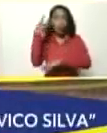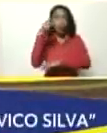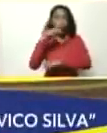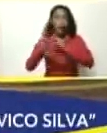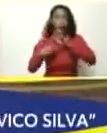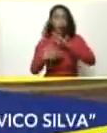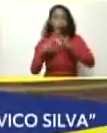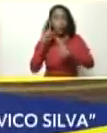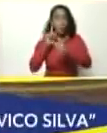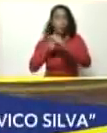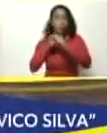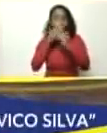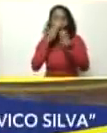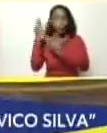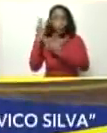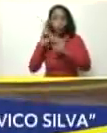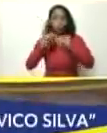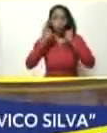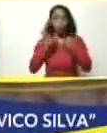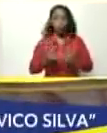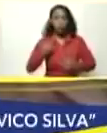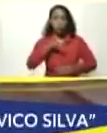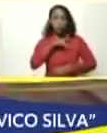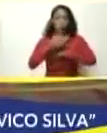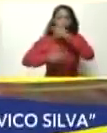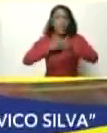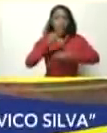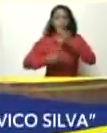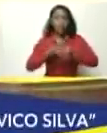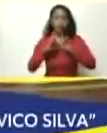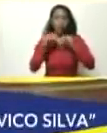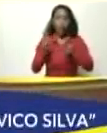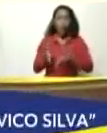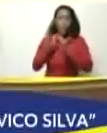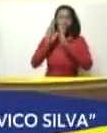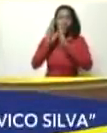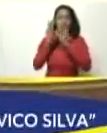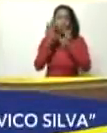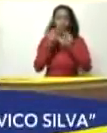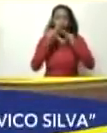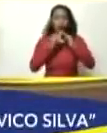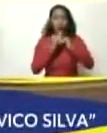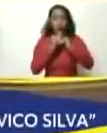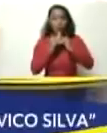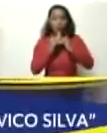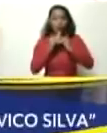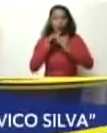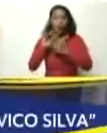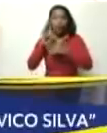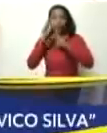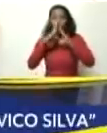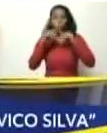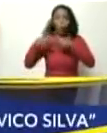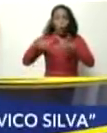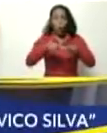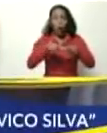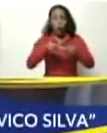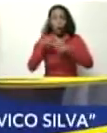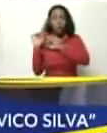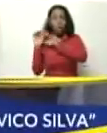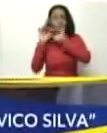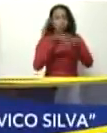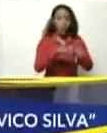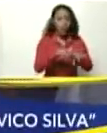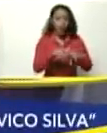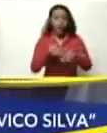Recreo, ahí lo ubicamos. Inmediatamente nosotros tomamos todos los edificios, el número de la casa, y peinamos toda la zona ahí en la